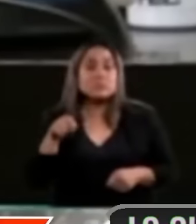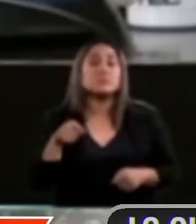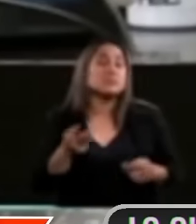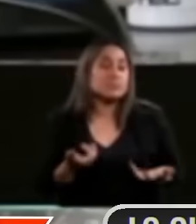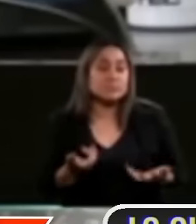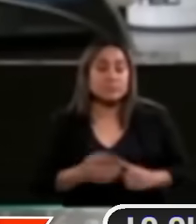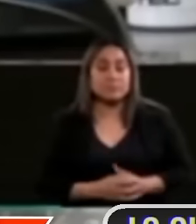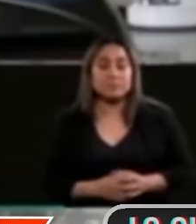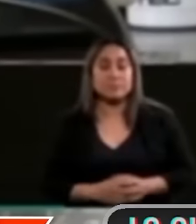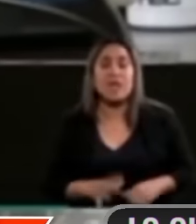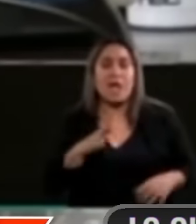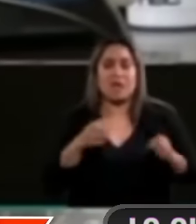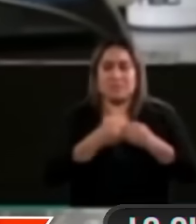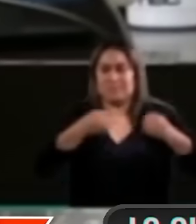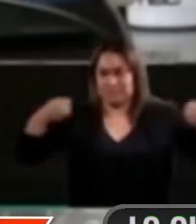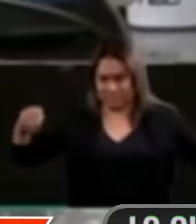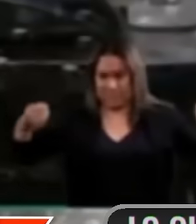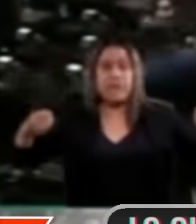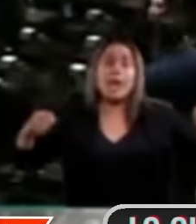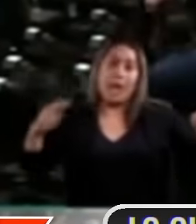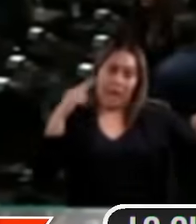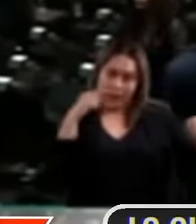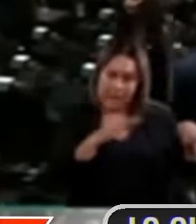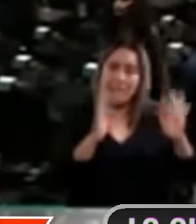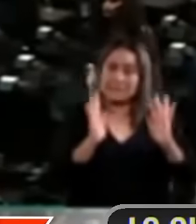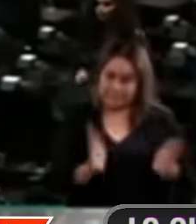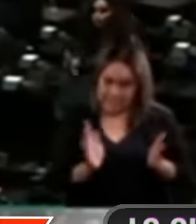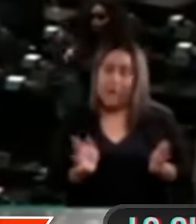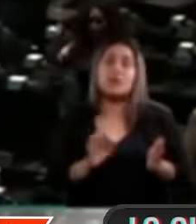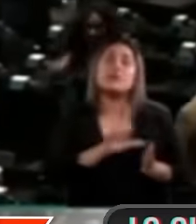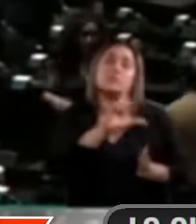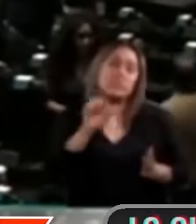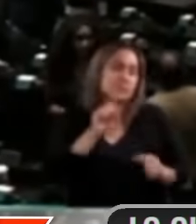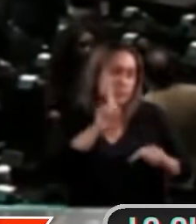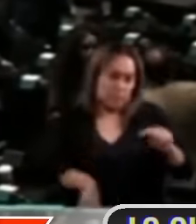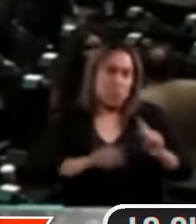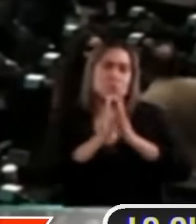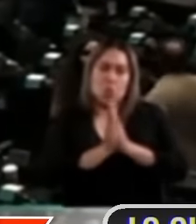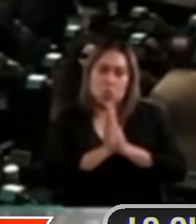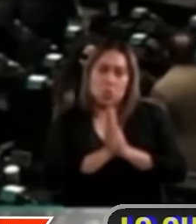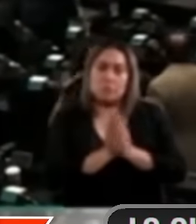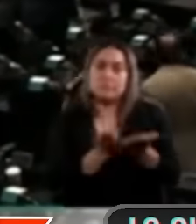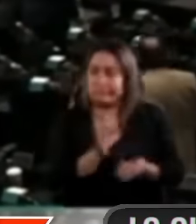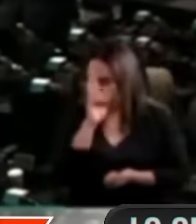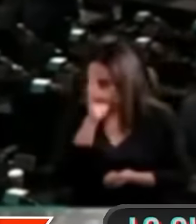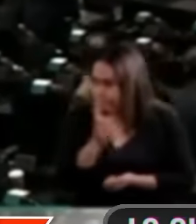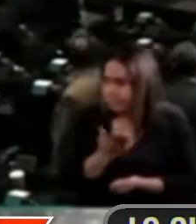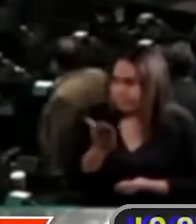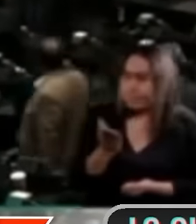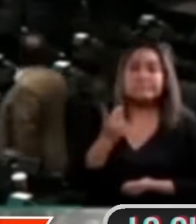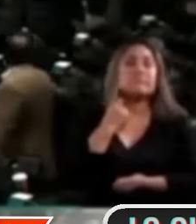esa lona ya la exhibieron, favor de retirarla. Pido por favor respeto a las diputadas y